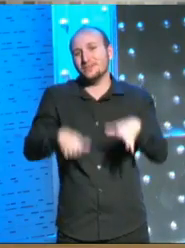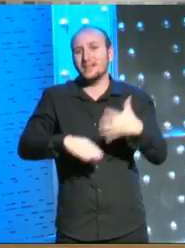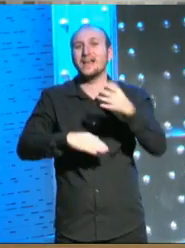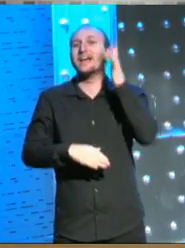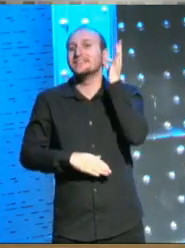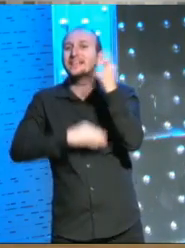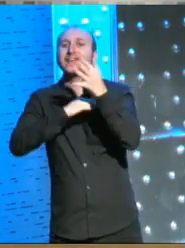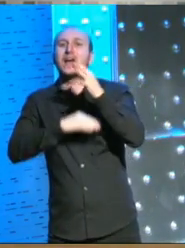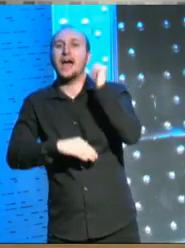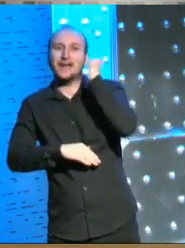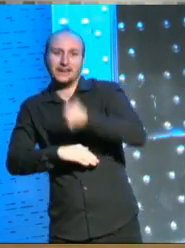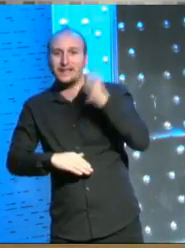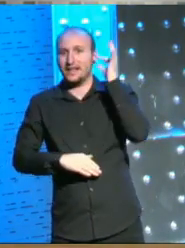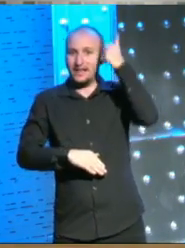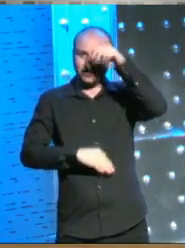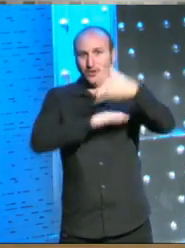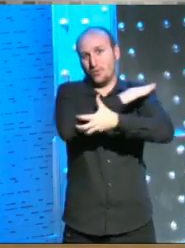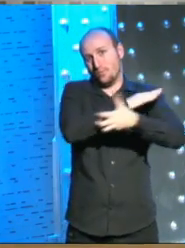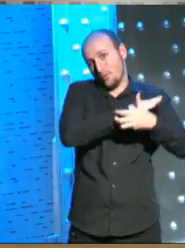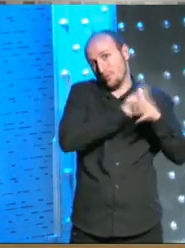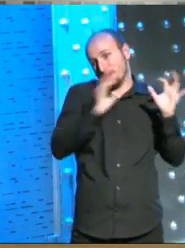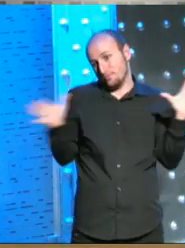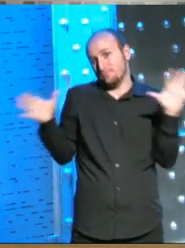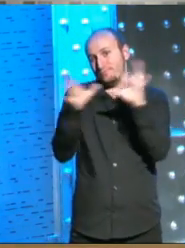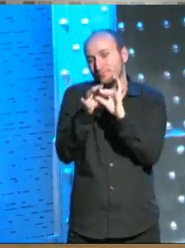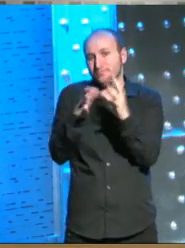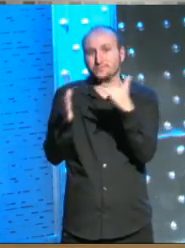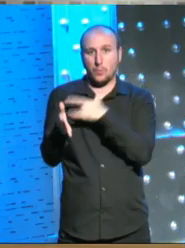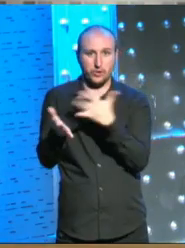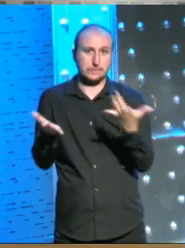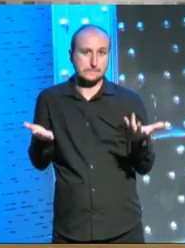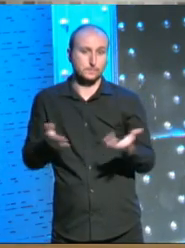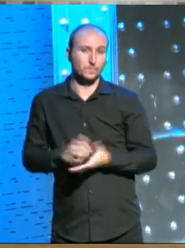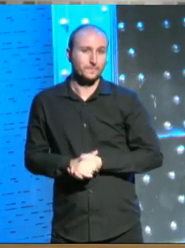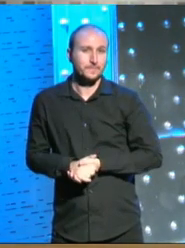corintellado, chica rica, chico pobre, ¿no? Una nueva versión.